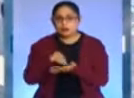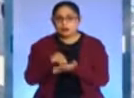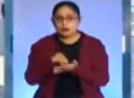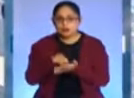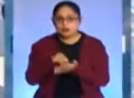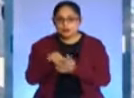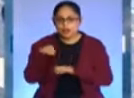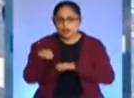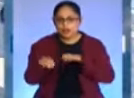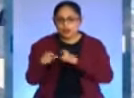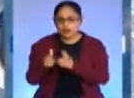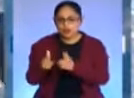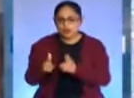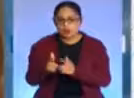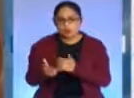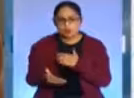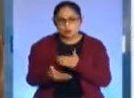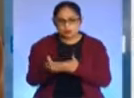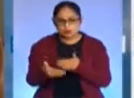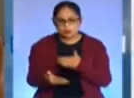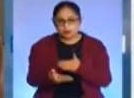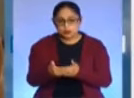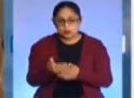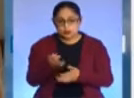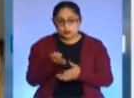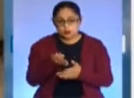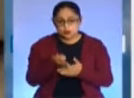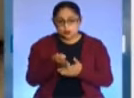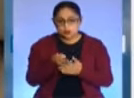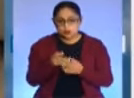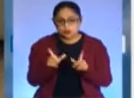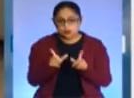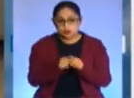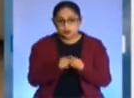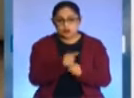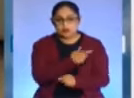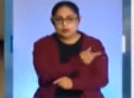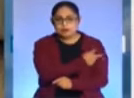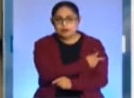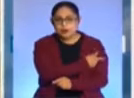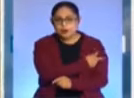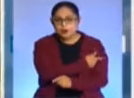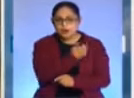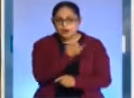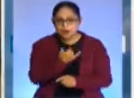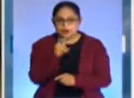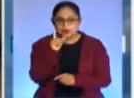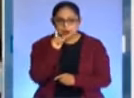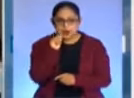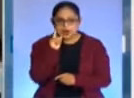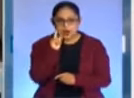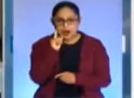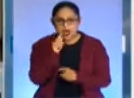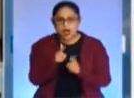grupos de edad en próximos días. Ahorita nada más estamos para vacunar hoy y mañana a este grupo, que es el que tenemos